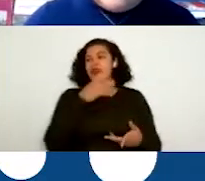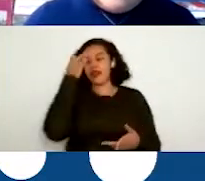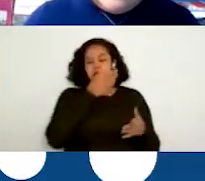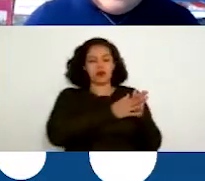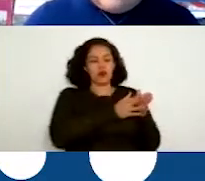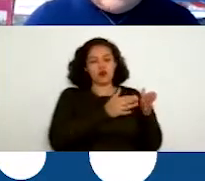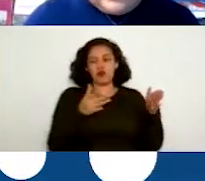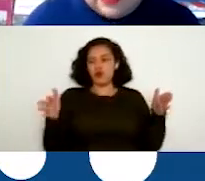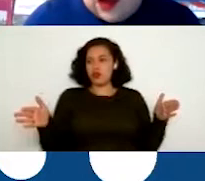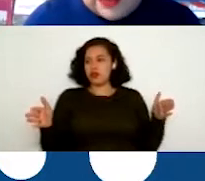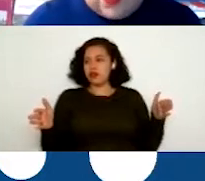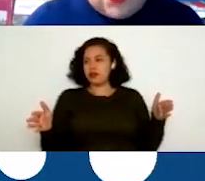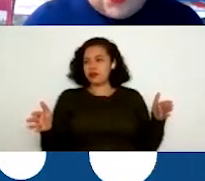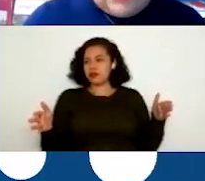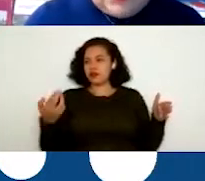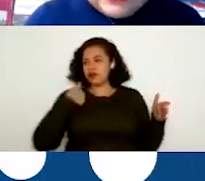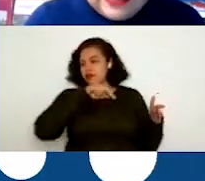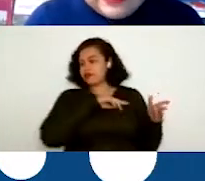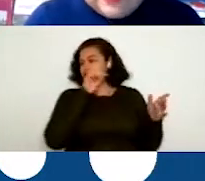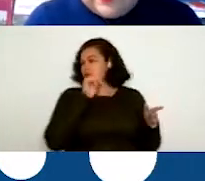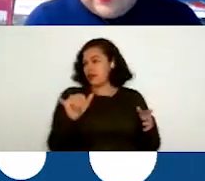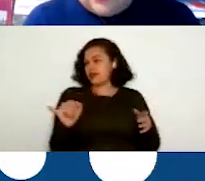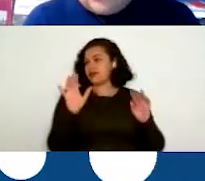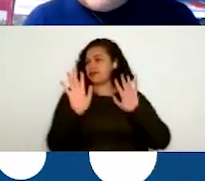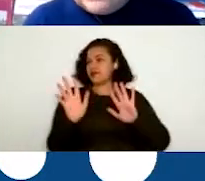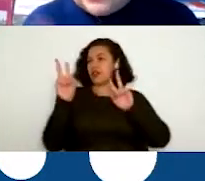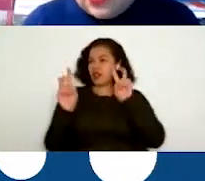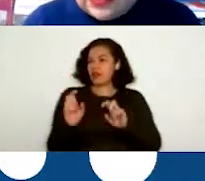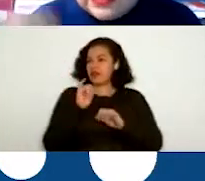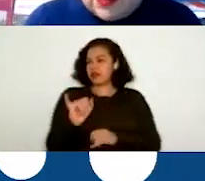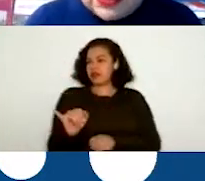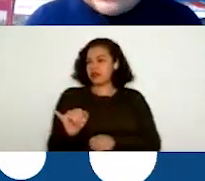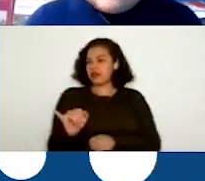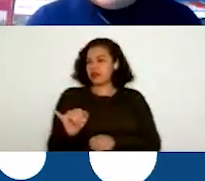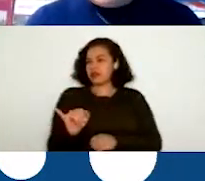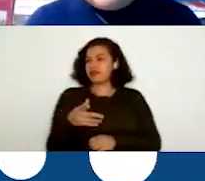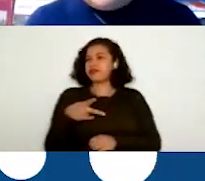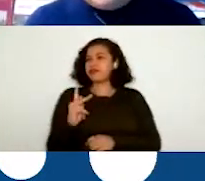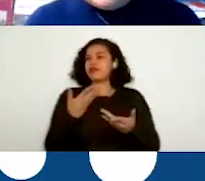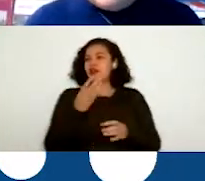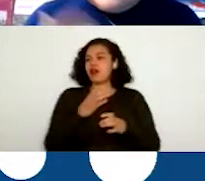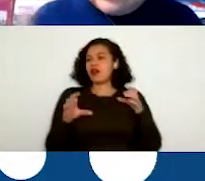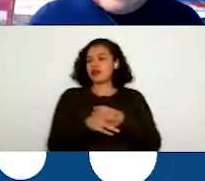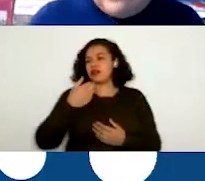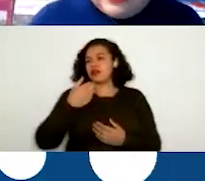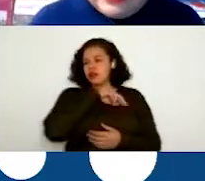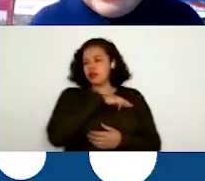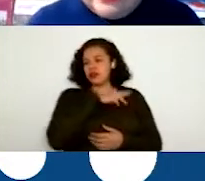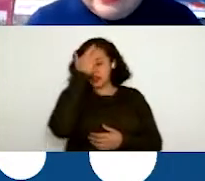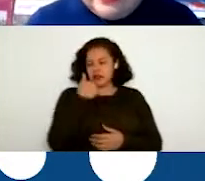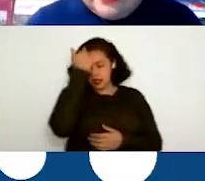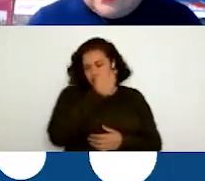sesión. Lo dejé tal cual como está el tema, pero una de las cosas que vamos a estar revisando desde estos